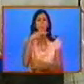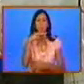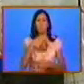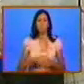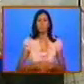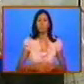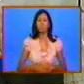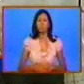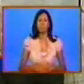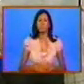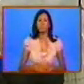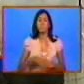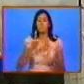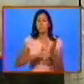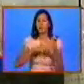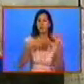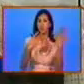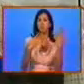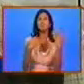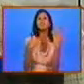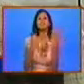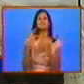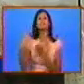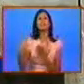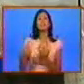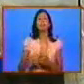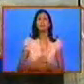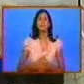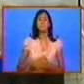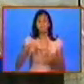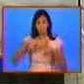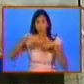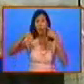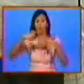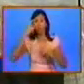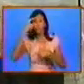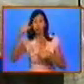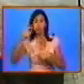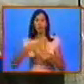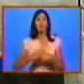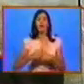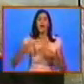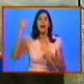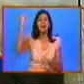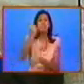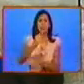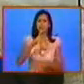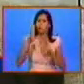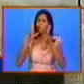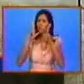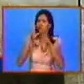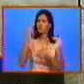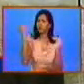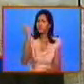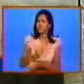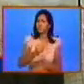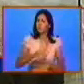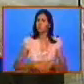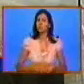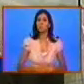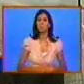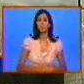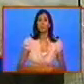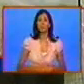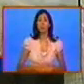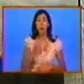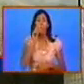de octubre de 1967 y al otro día fue asesinado, vilmente asesinado,